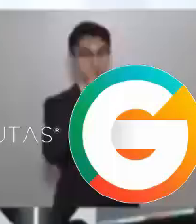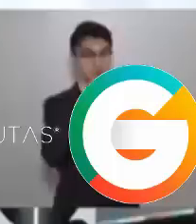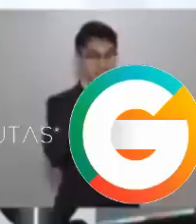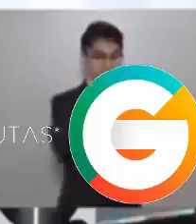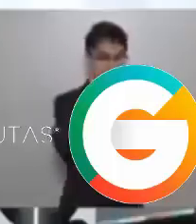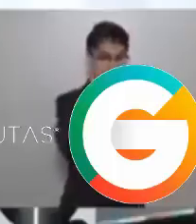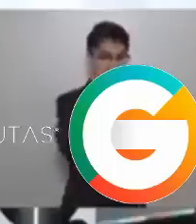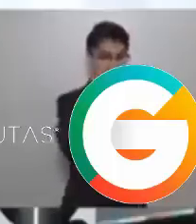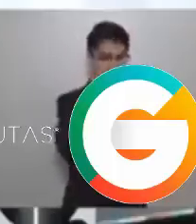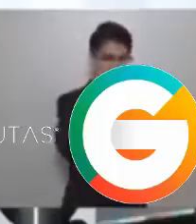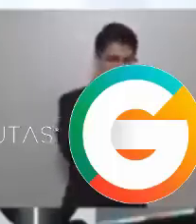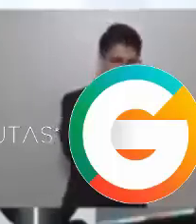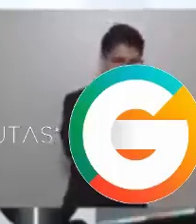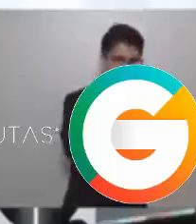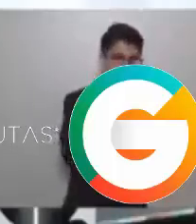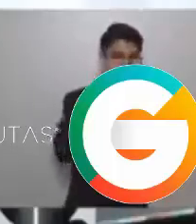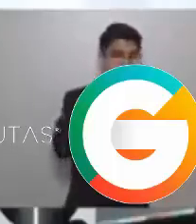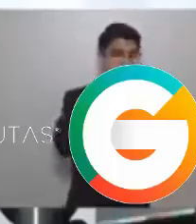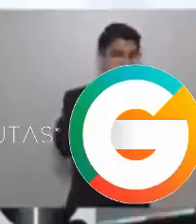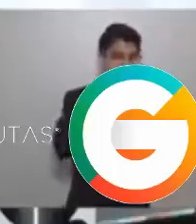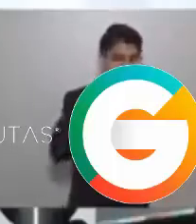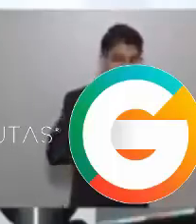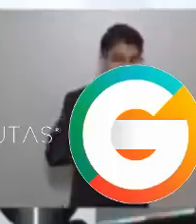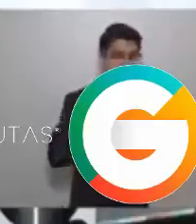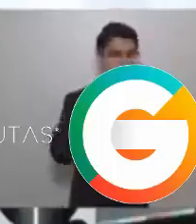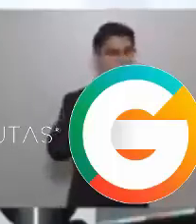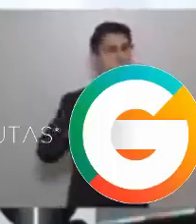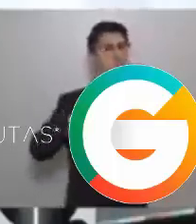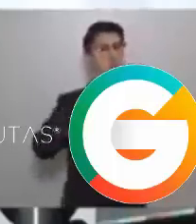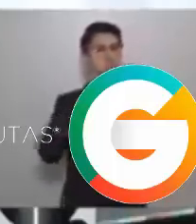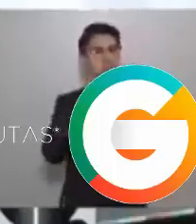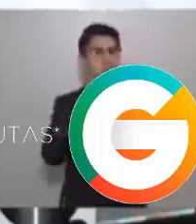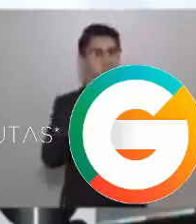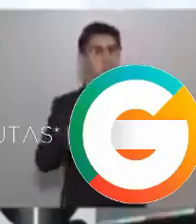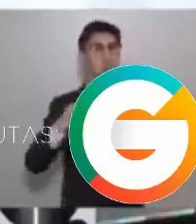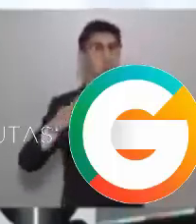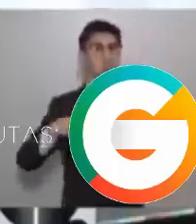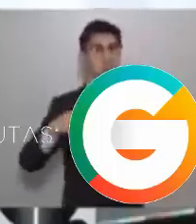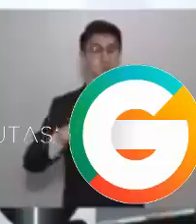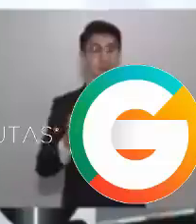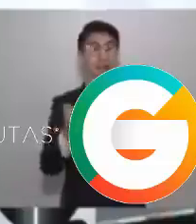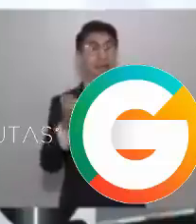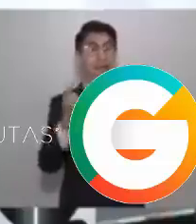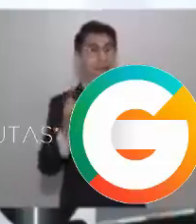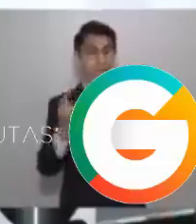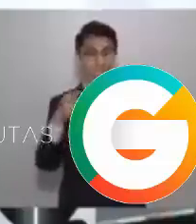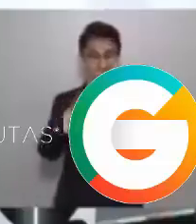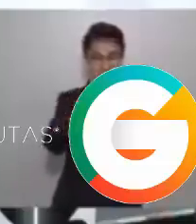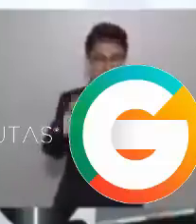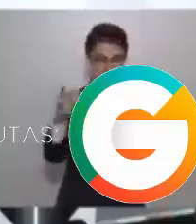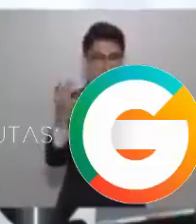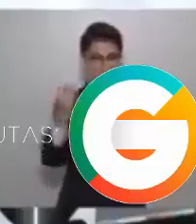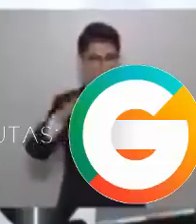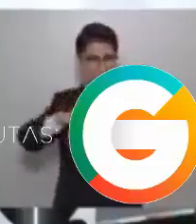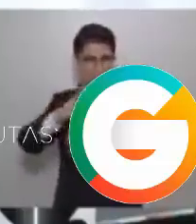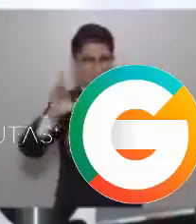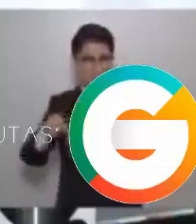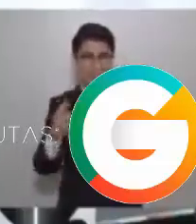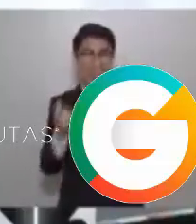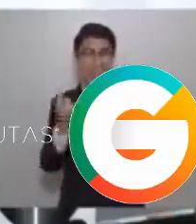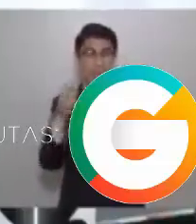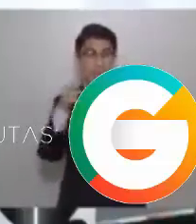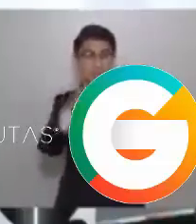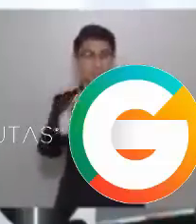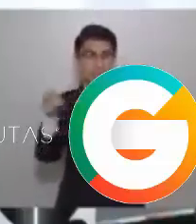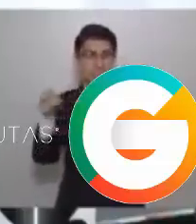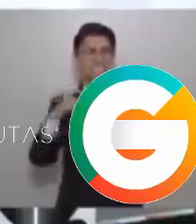áreas propias de información de las instituciones de la mesa de seguridad. Indican, pues, la ocupación en